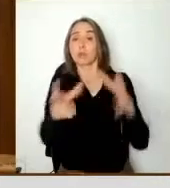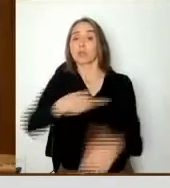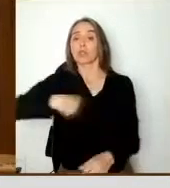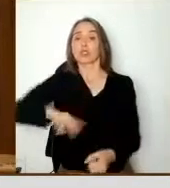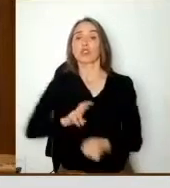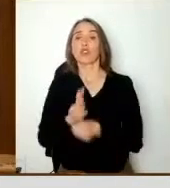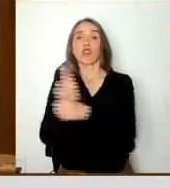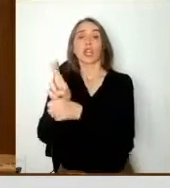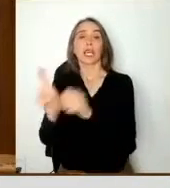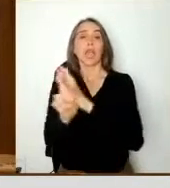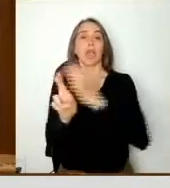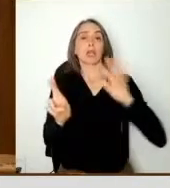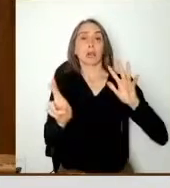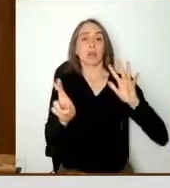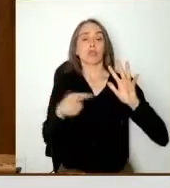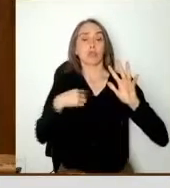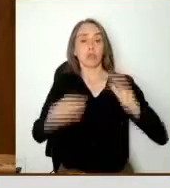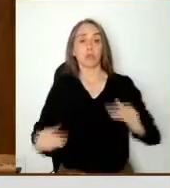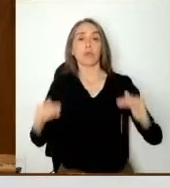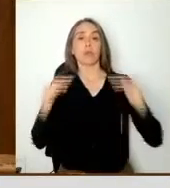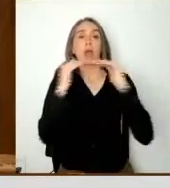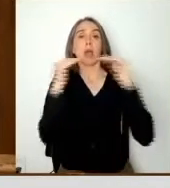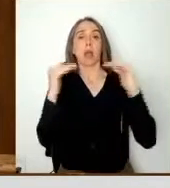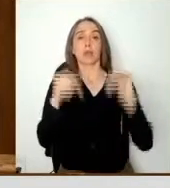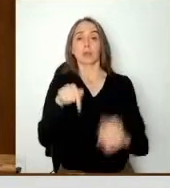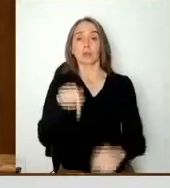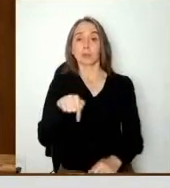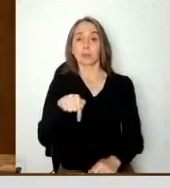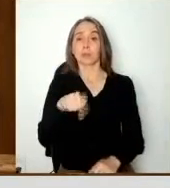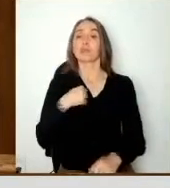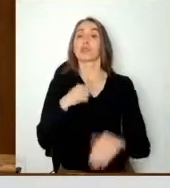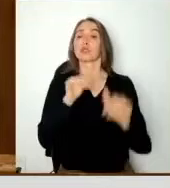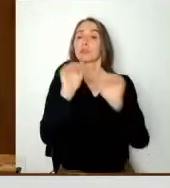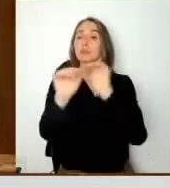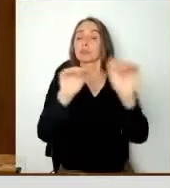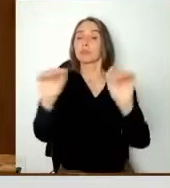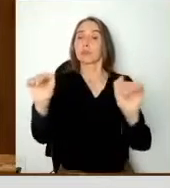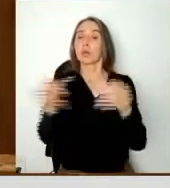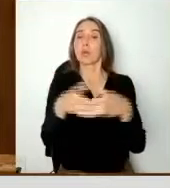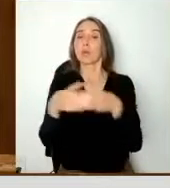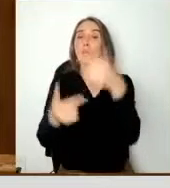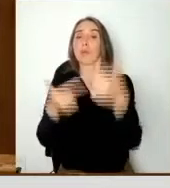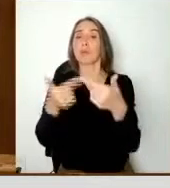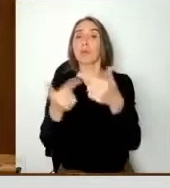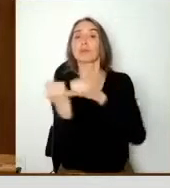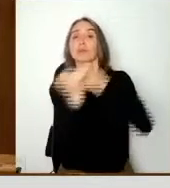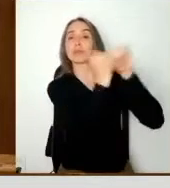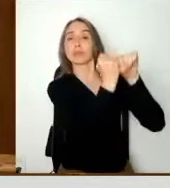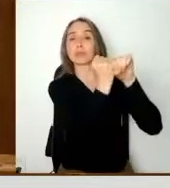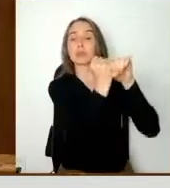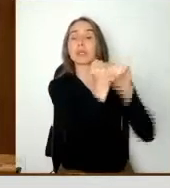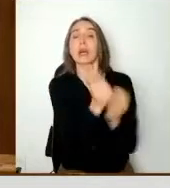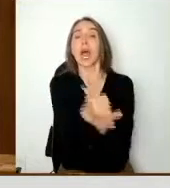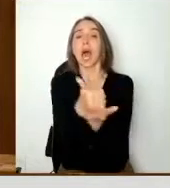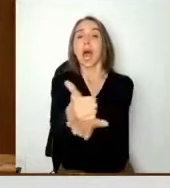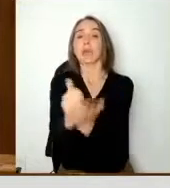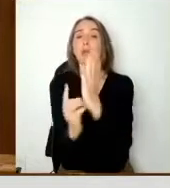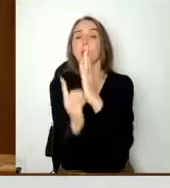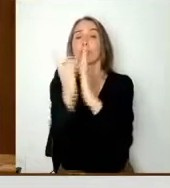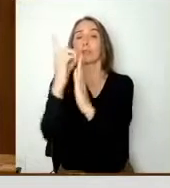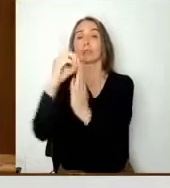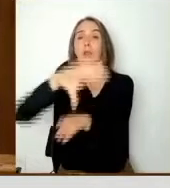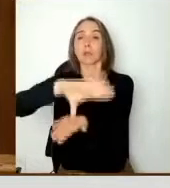que estar a la altura. Desde aquí hago un llamado también a la oposición a colaborar con el desarrollo del país,